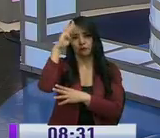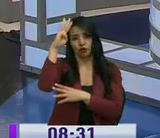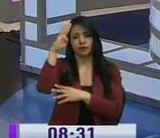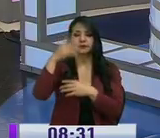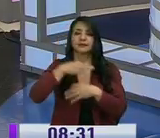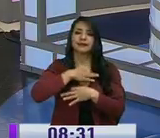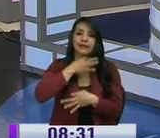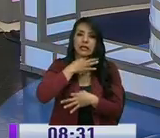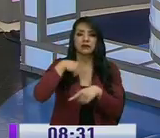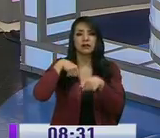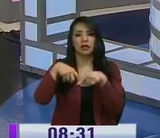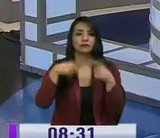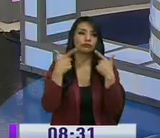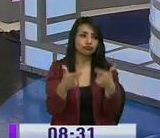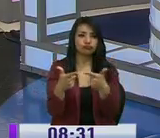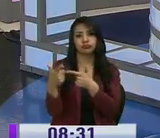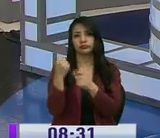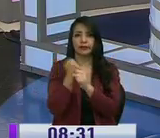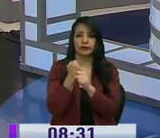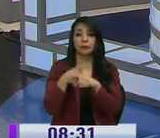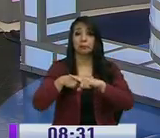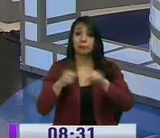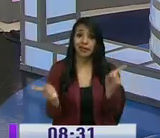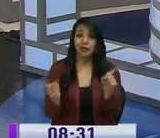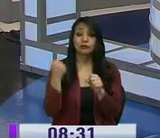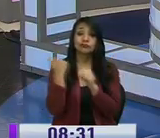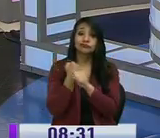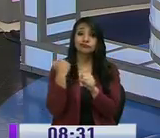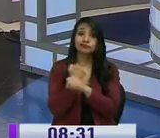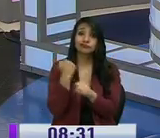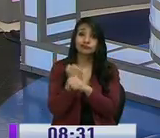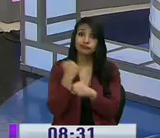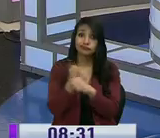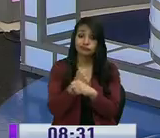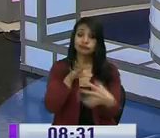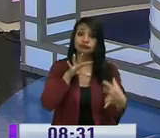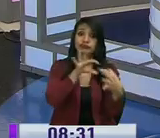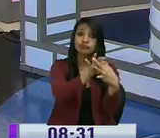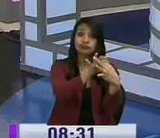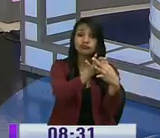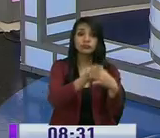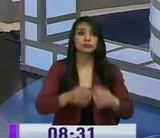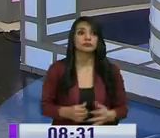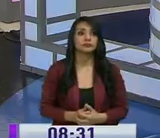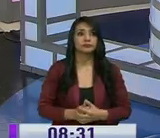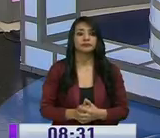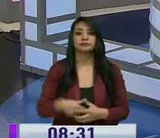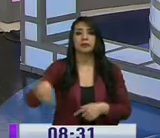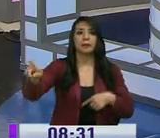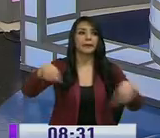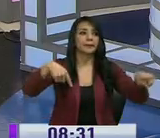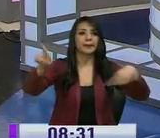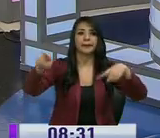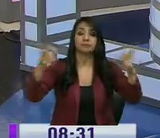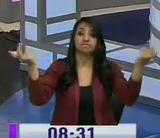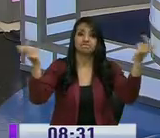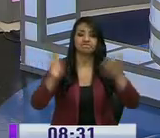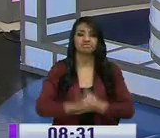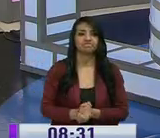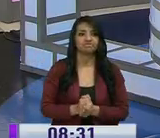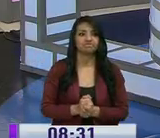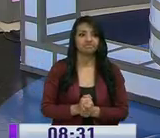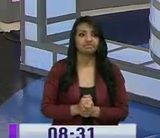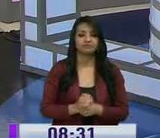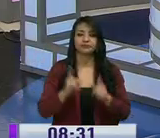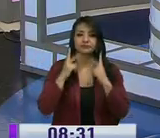policías civiles de tránsito que hacen su trabajo. Pero en vez de trabajar de la mano, cada uno por su lado. Cada uno por su lado, en fin. Bueno,